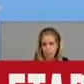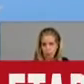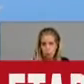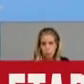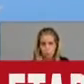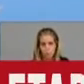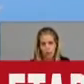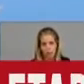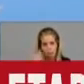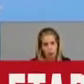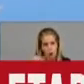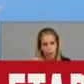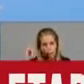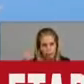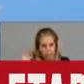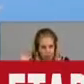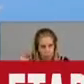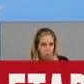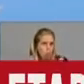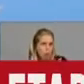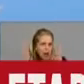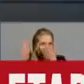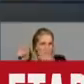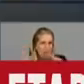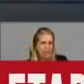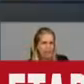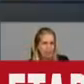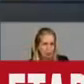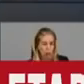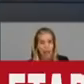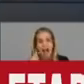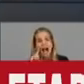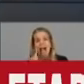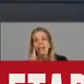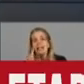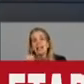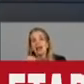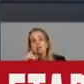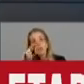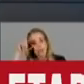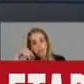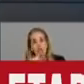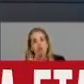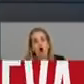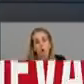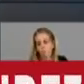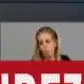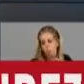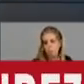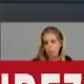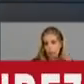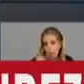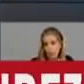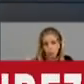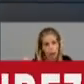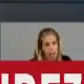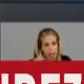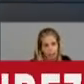mayor ocupación de camas. Efectivamente. Entonces, ¿qué es lo que están haciendo en Ciudad de Buenos Aires? Lo que están haciendo es